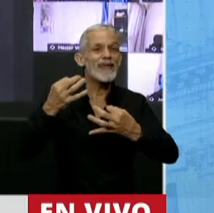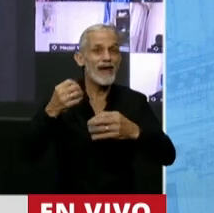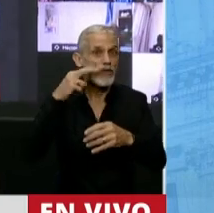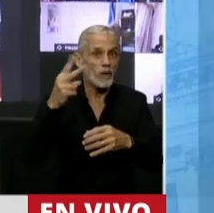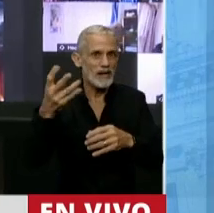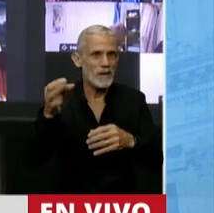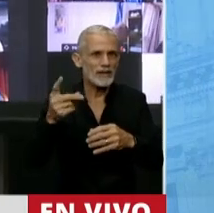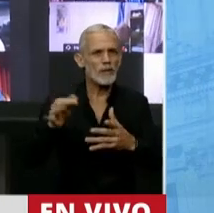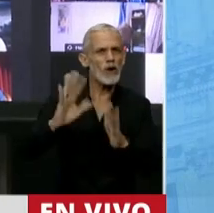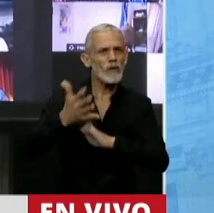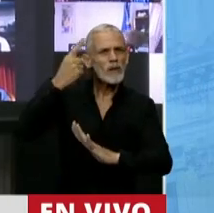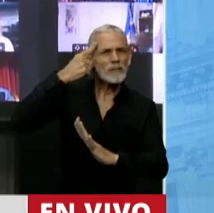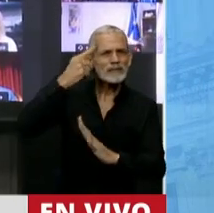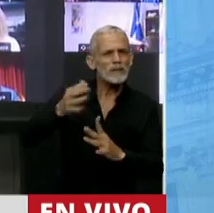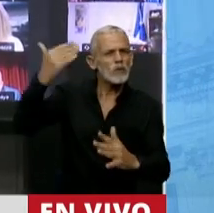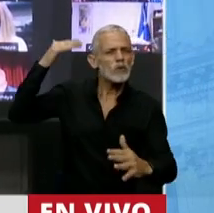1950.